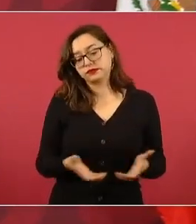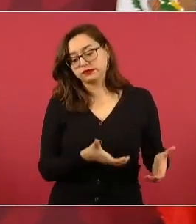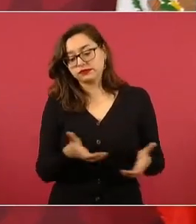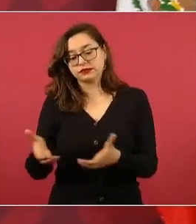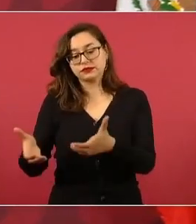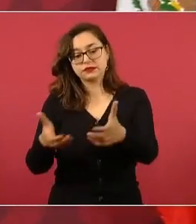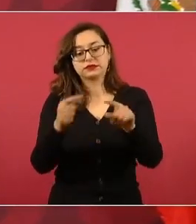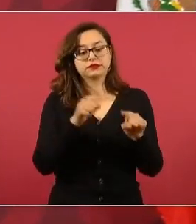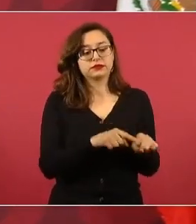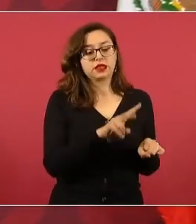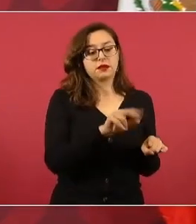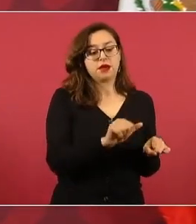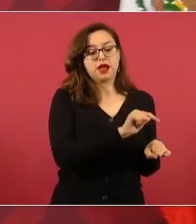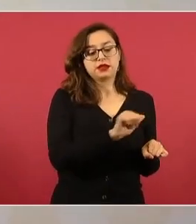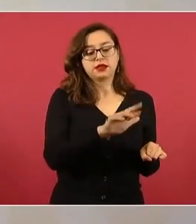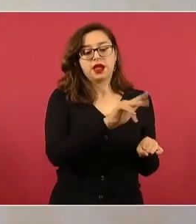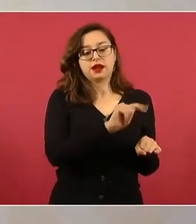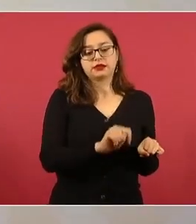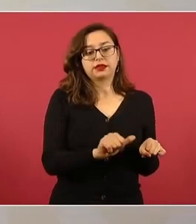de Vallarta a Tepic.